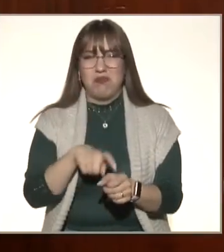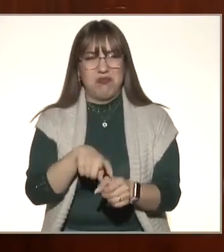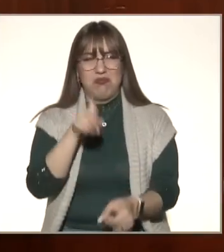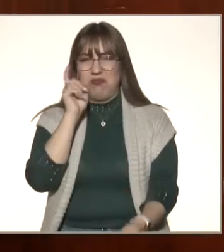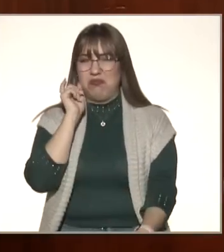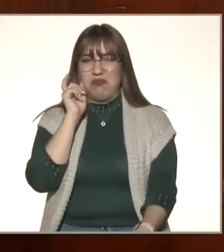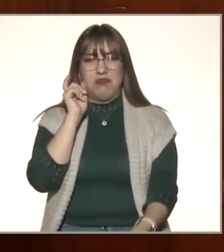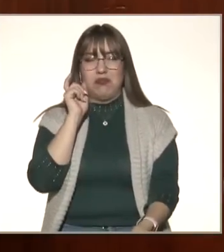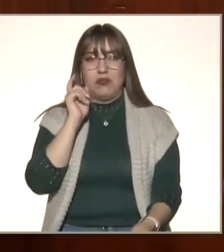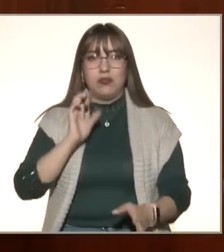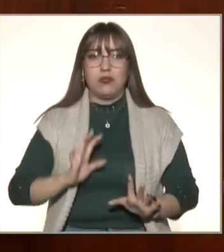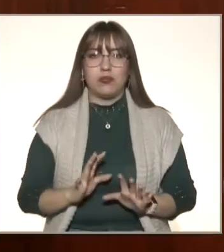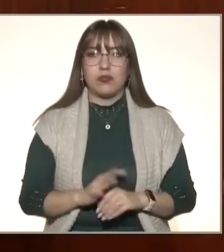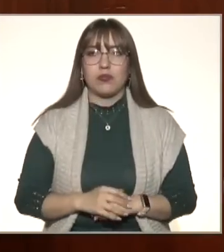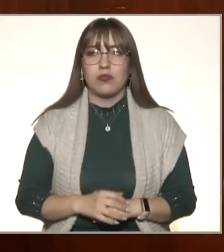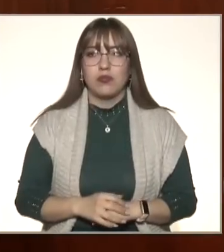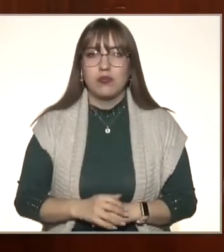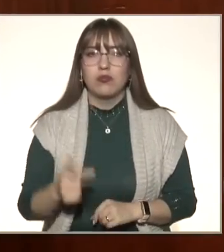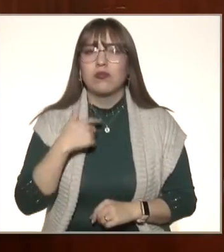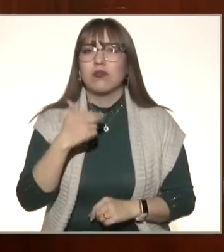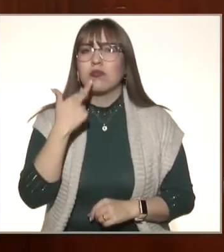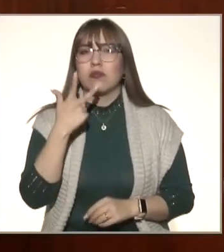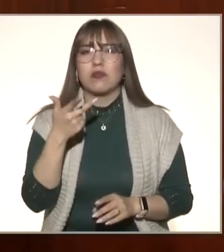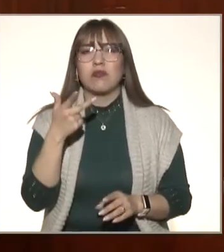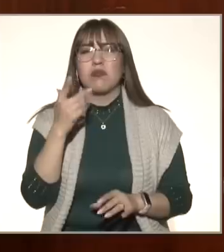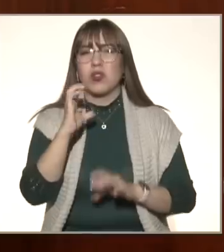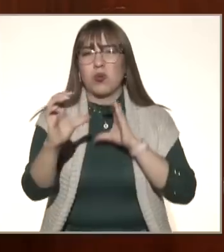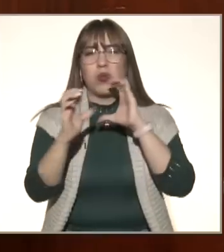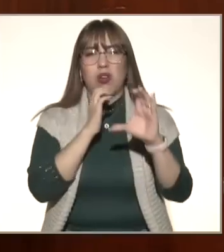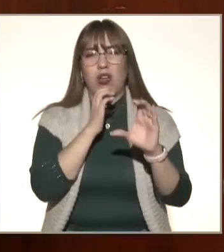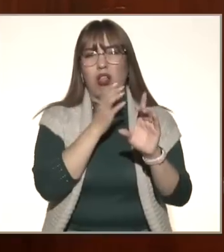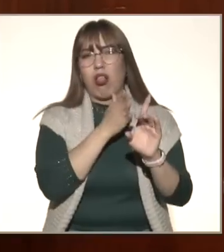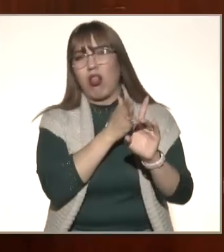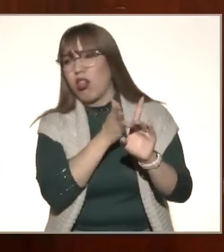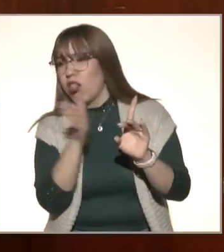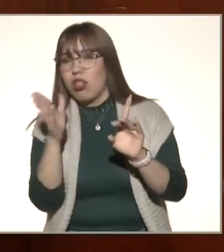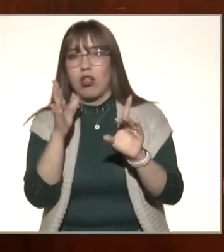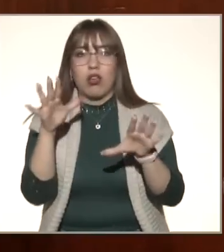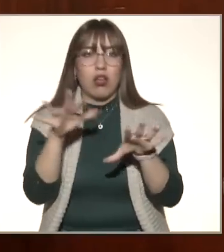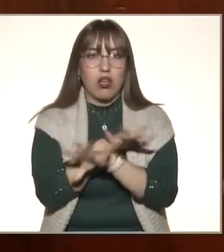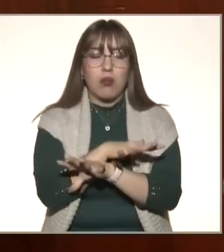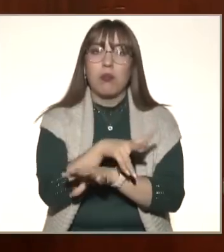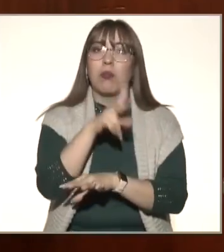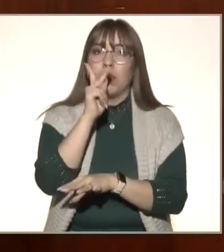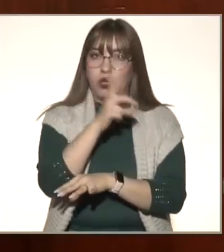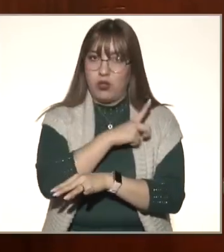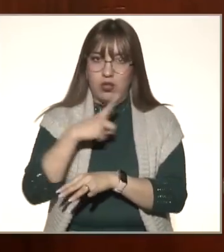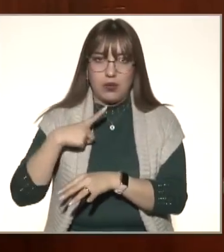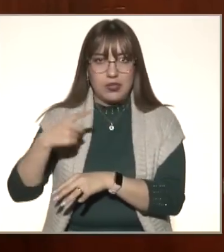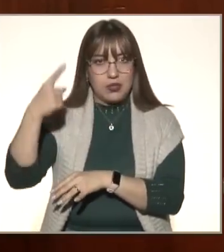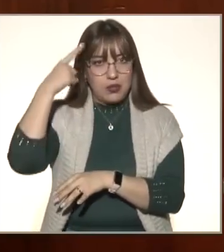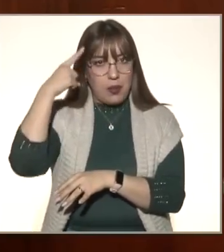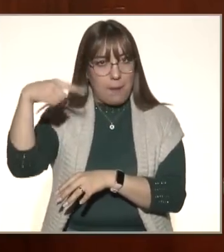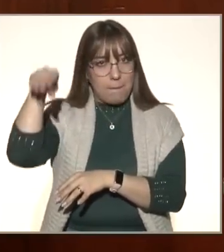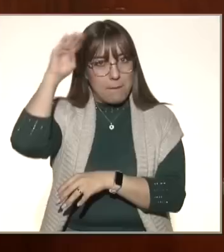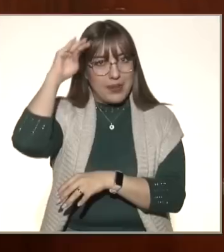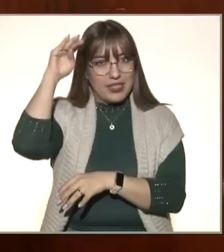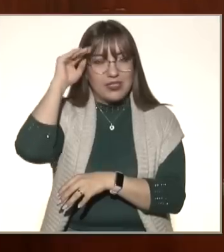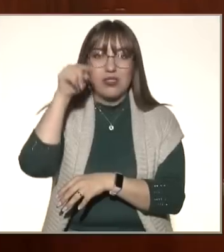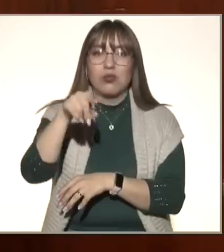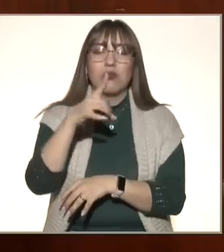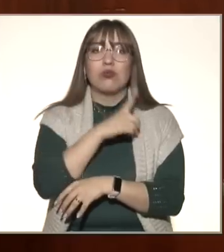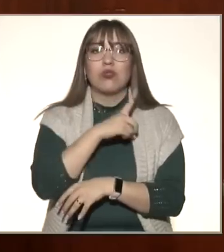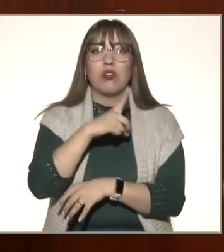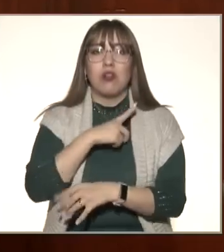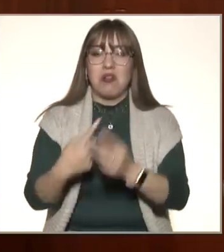derivo la conversación, me volteo, pero es fundamental que te pases al modo de pensar. Si te quedas